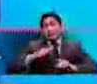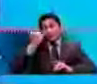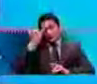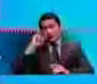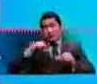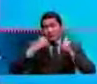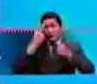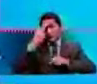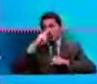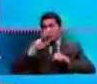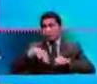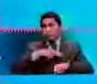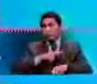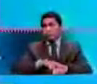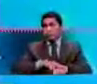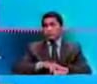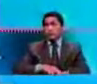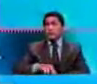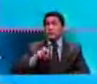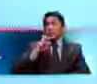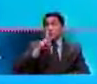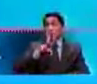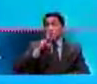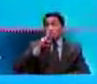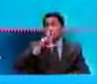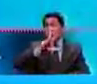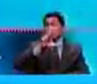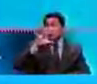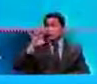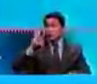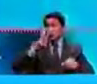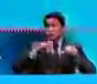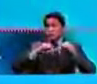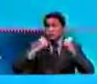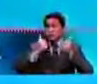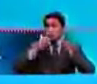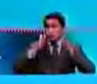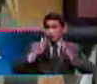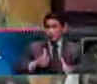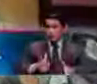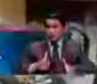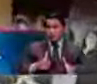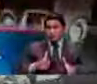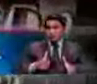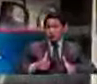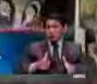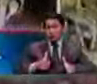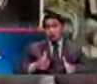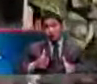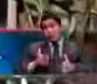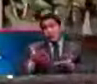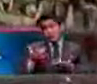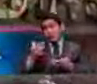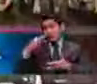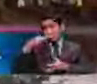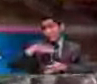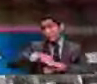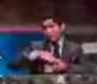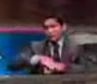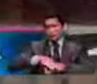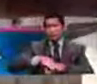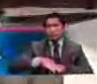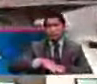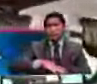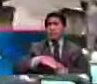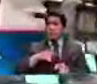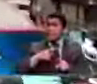razones. ¿Saben esto los 136 legisladores? ¿A quién se intenta proteger? Desde el Parlamento hay quienes coinciden con